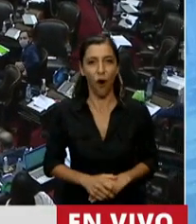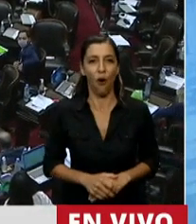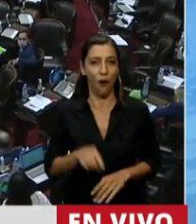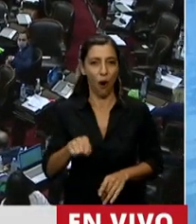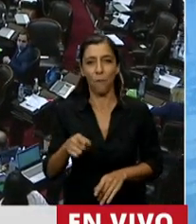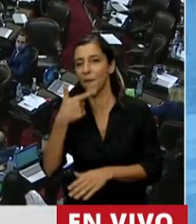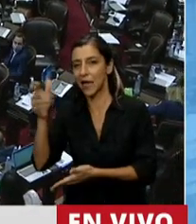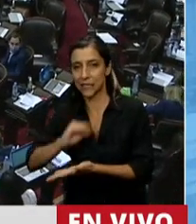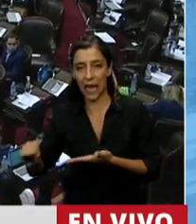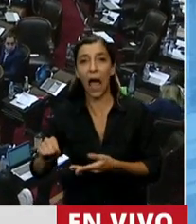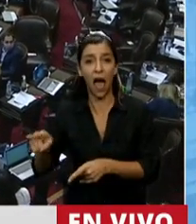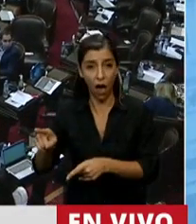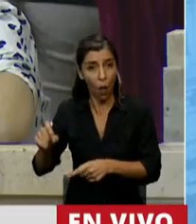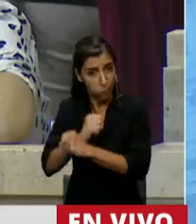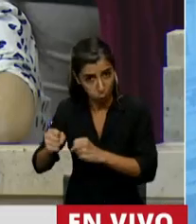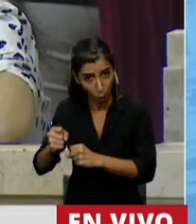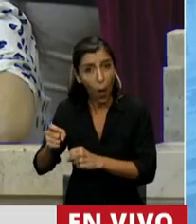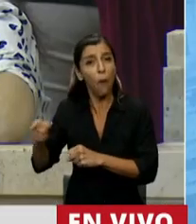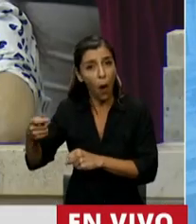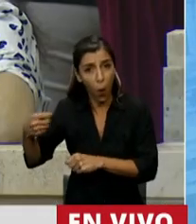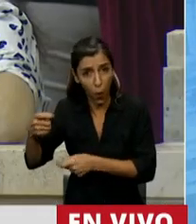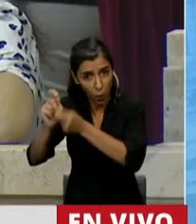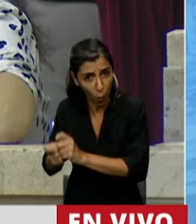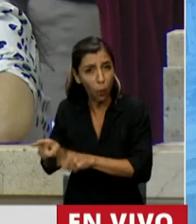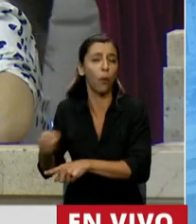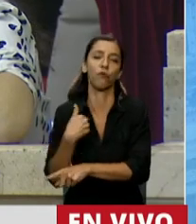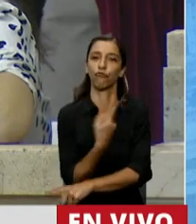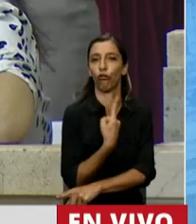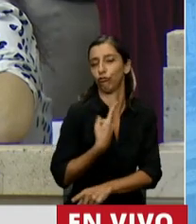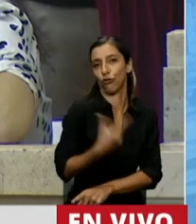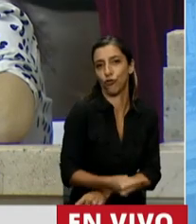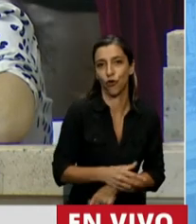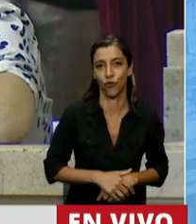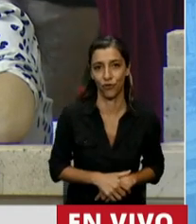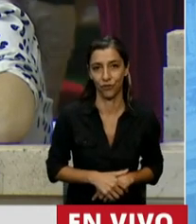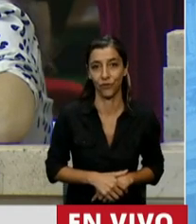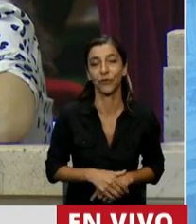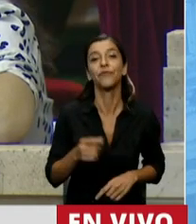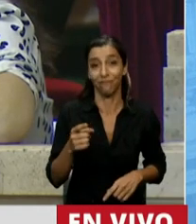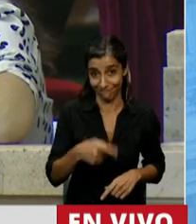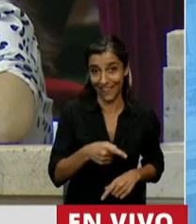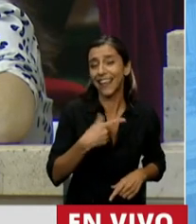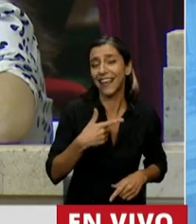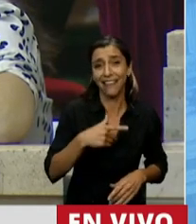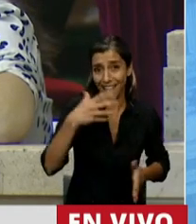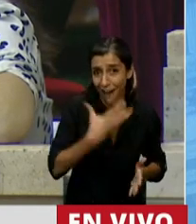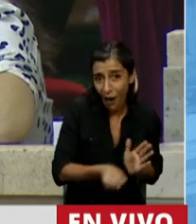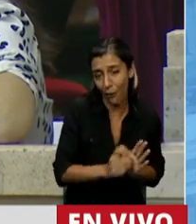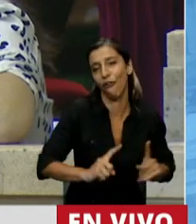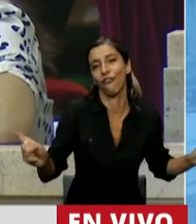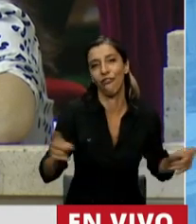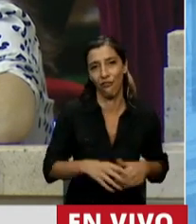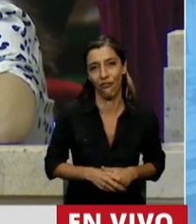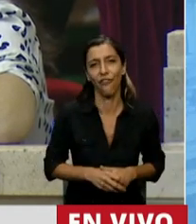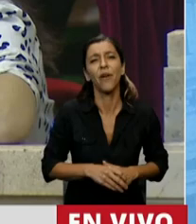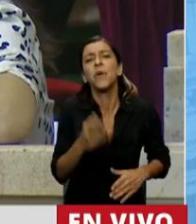que votaremos en contra y allí en el senado esta ley del aborto y aparte presidente este debate ya lo